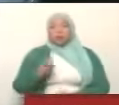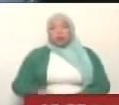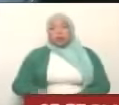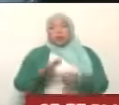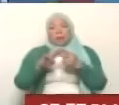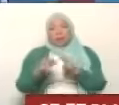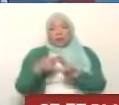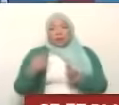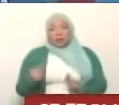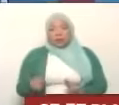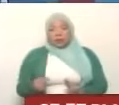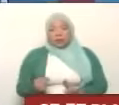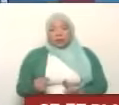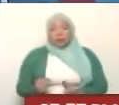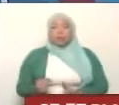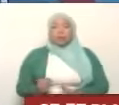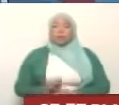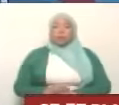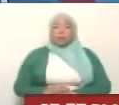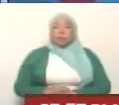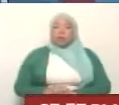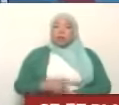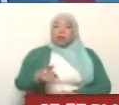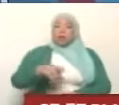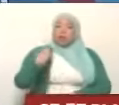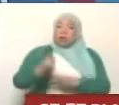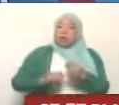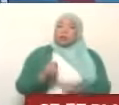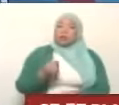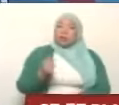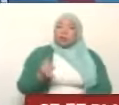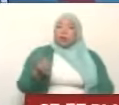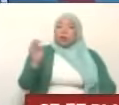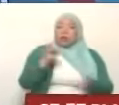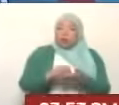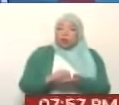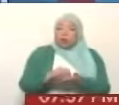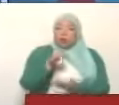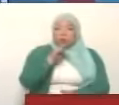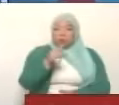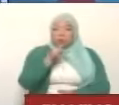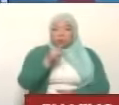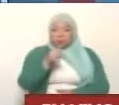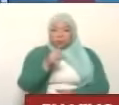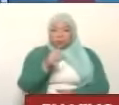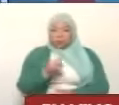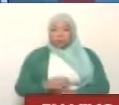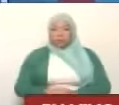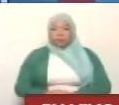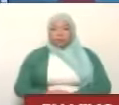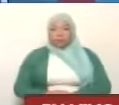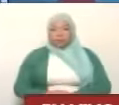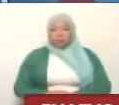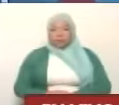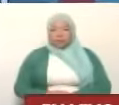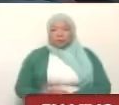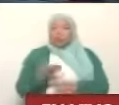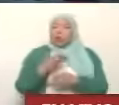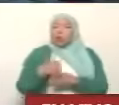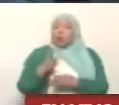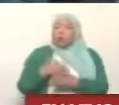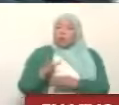paz. Porque he hecho lo que tenía que hacer y voy a hacer lo que me toque hacer. No me